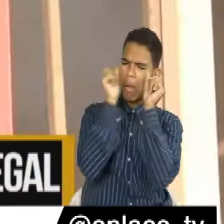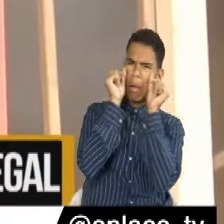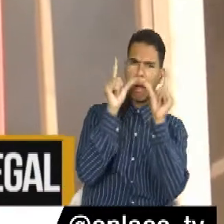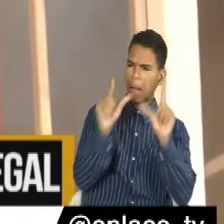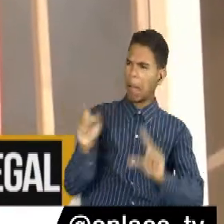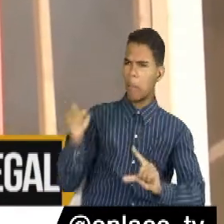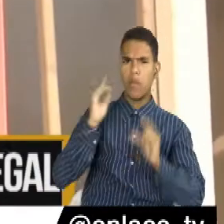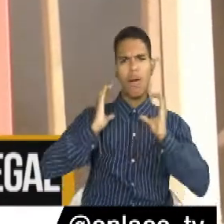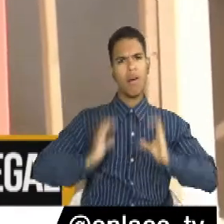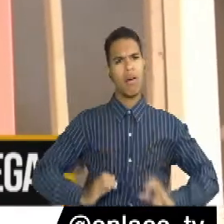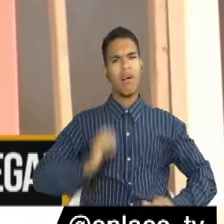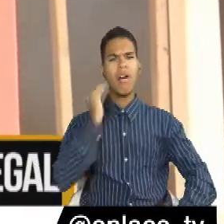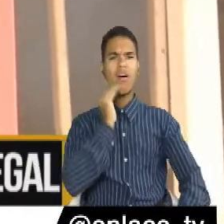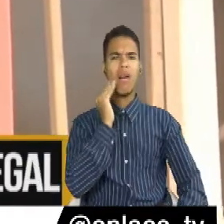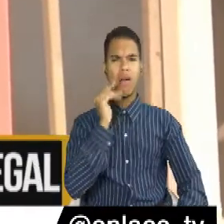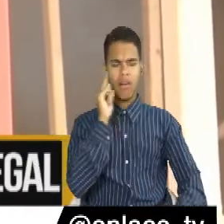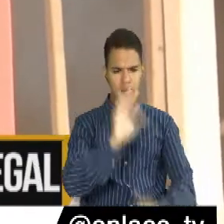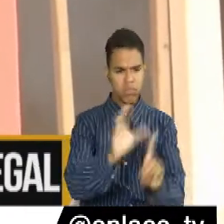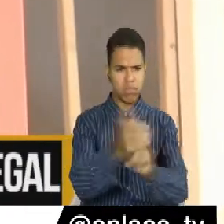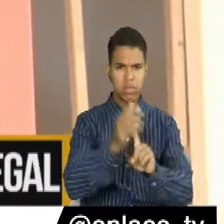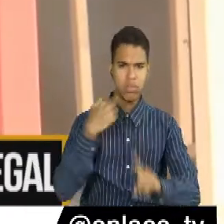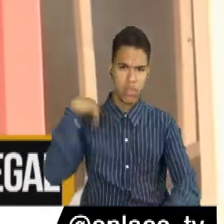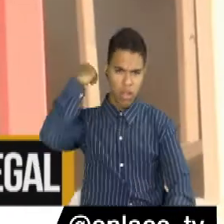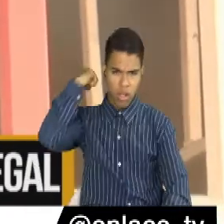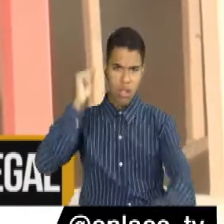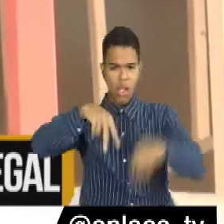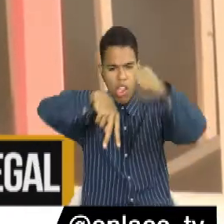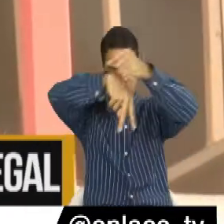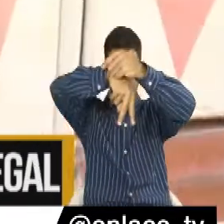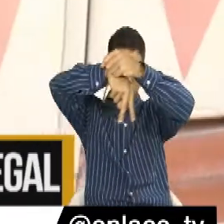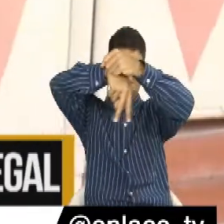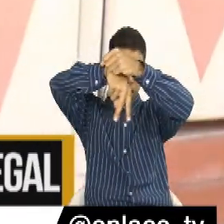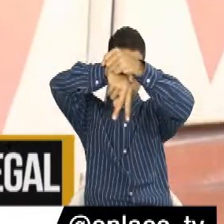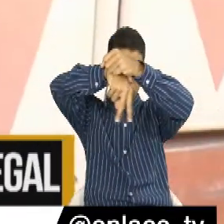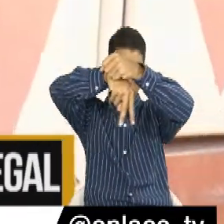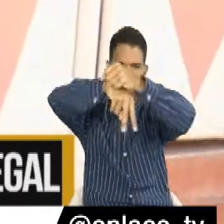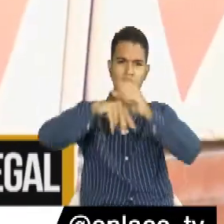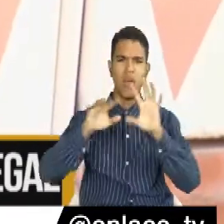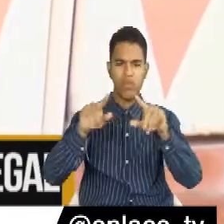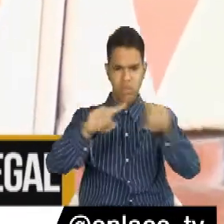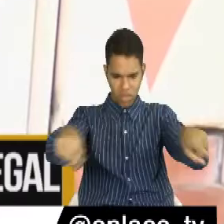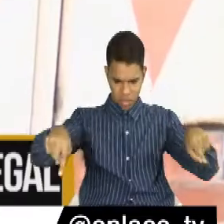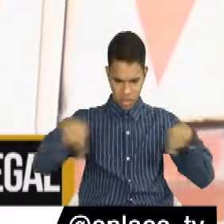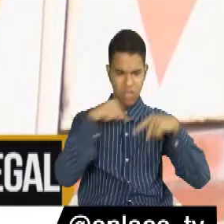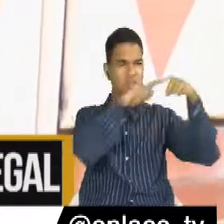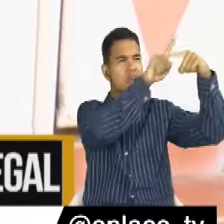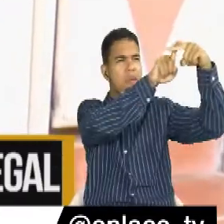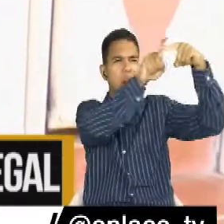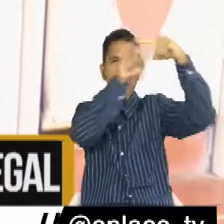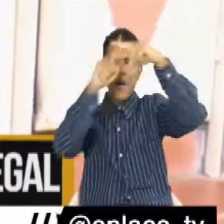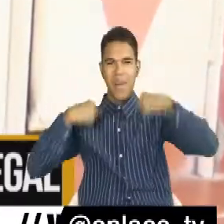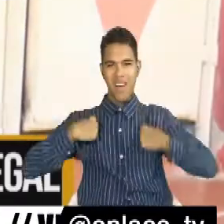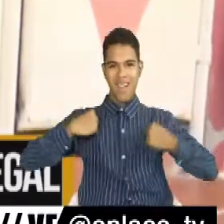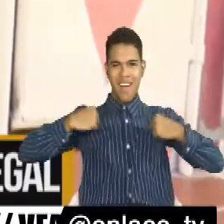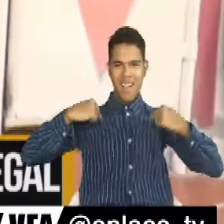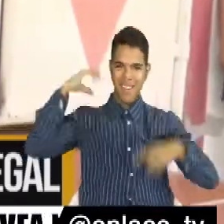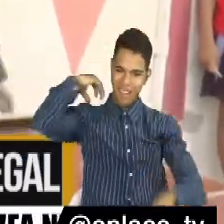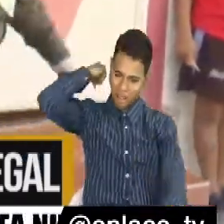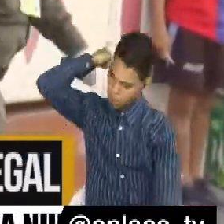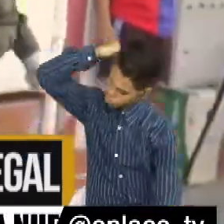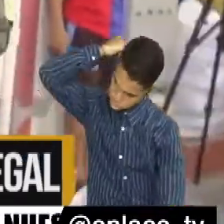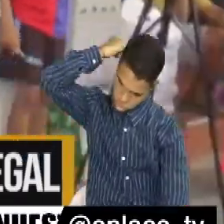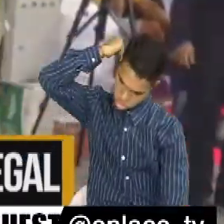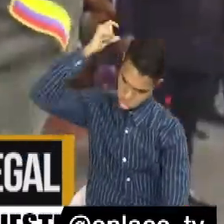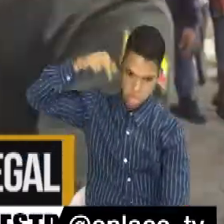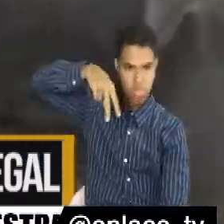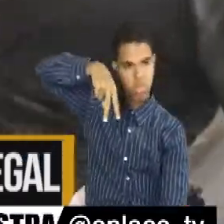de una mujer fue encontrado colgado con un lazo en el patio de ese establecimiento nocturno. El cuerpo de la víctima aún permanece en